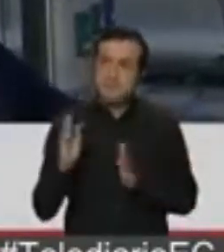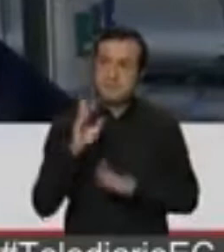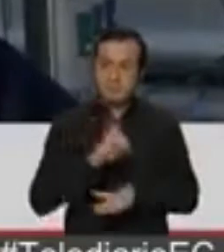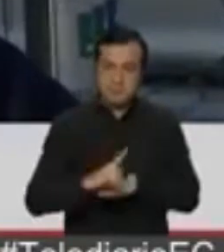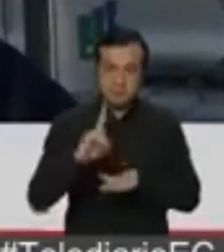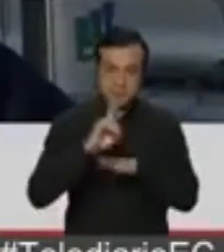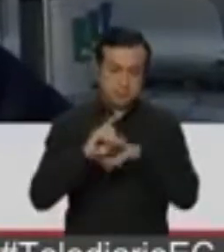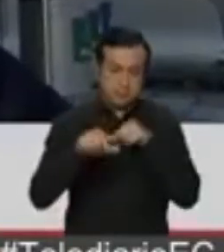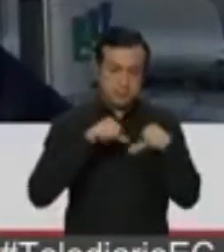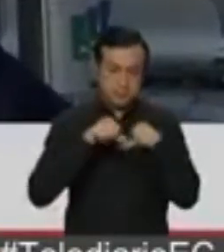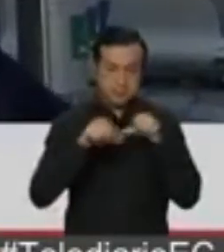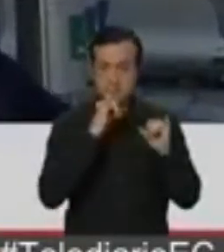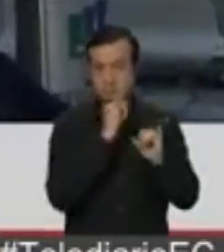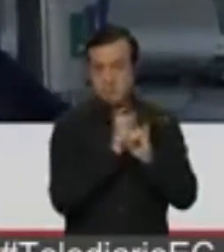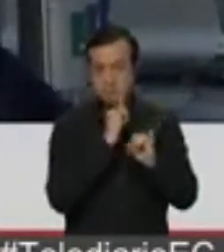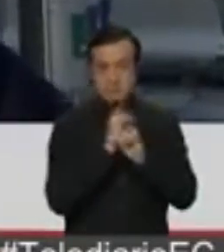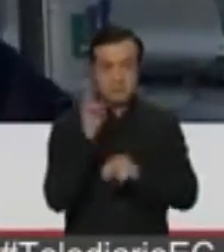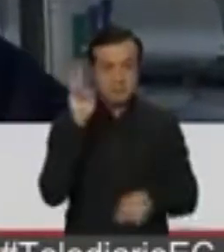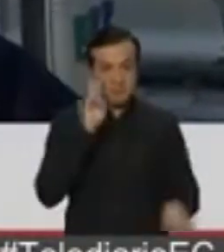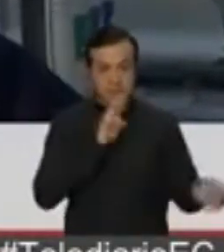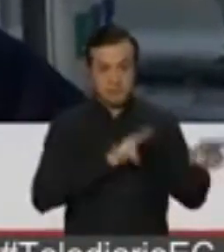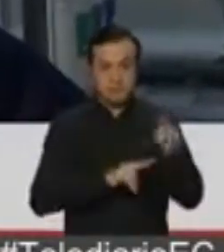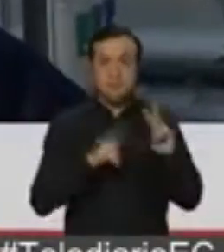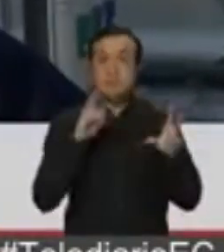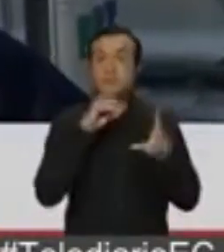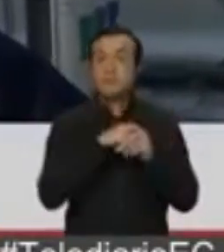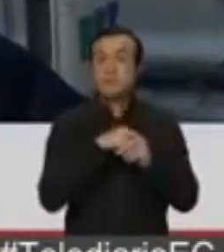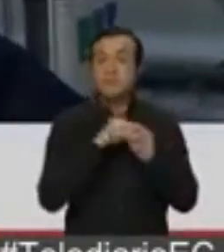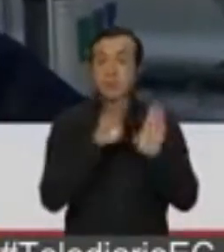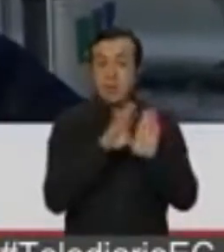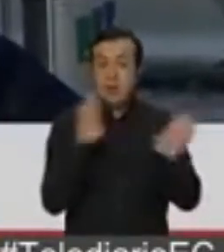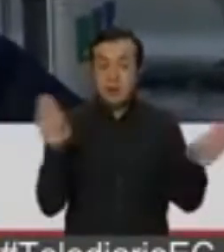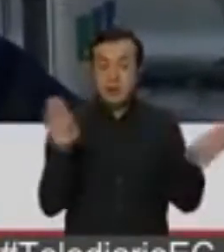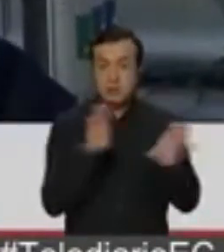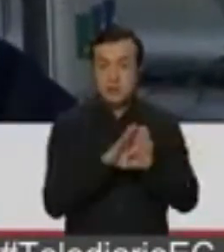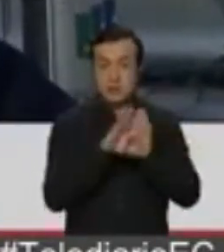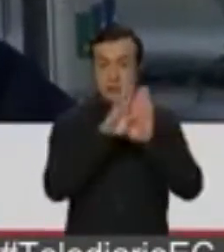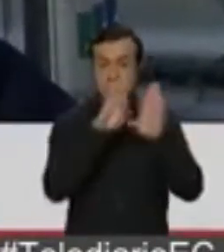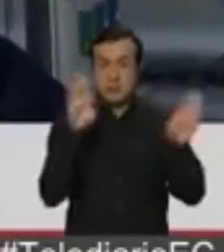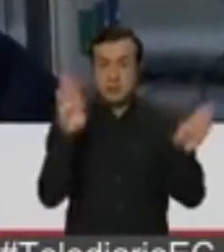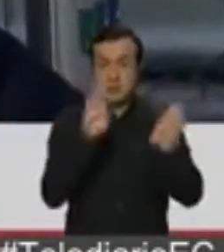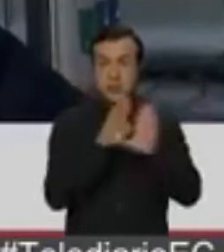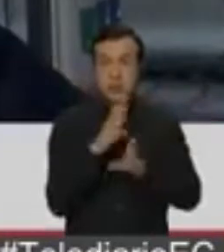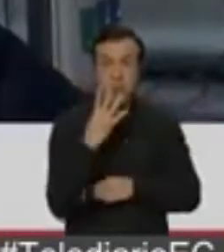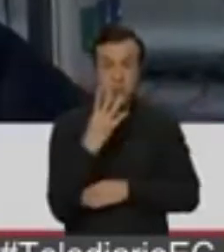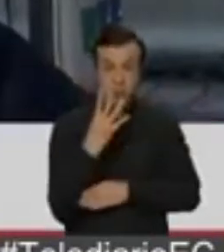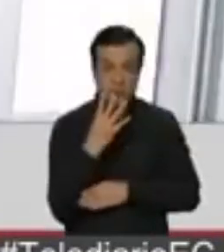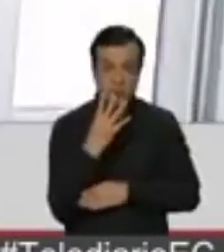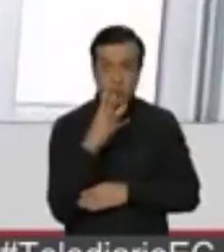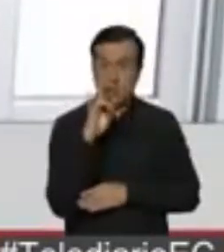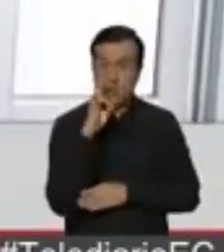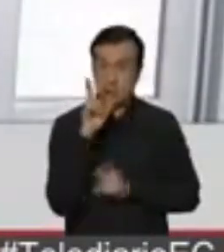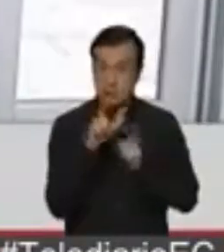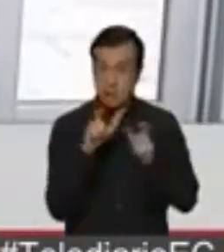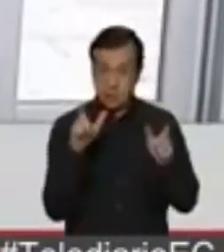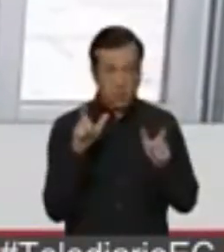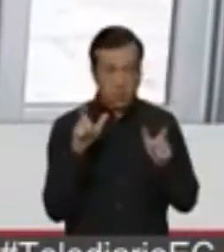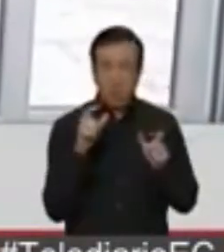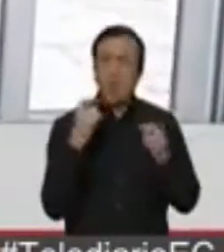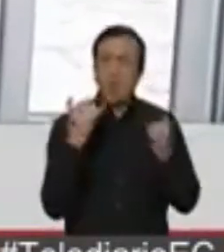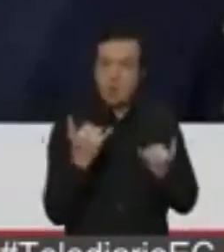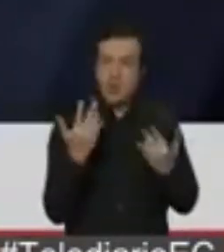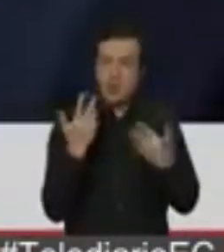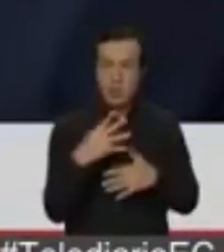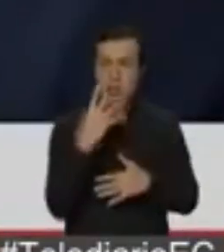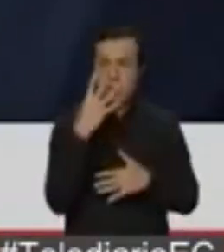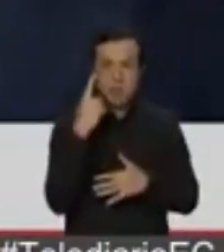administrativos de cada una de las entidades, indicándoles de que la capacidad de los ascensores es para 4 personas, a pesar que era para 17. Es que después de verificar su